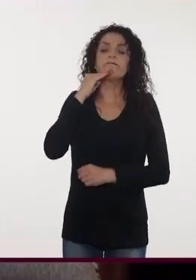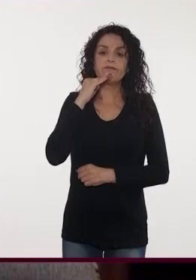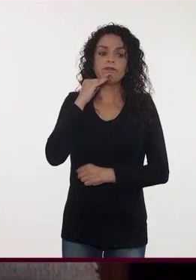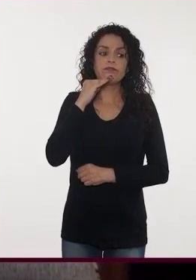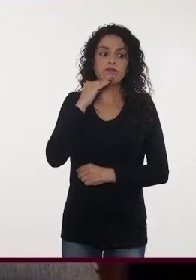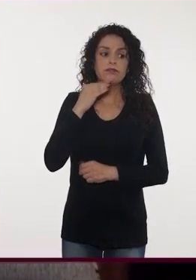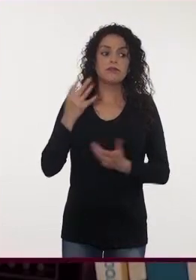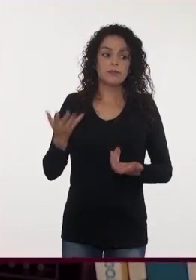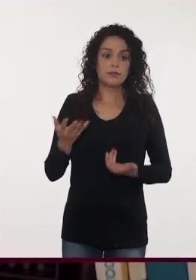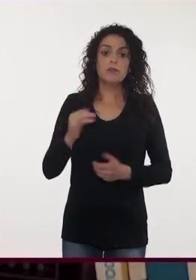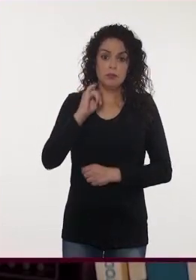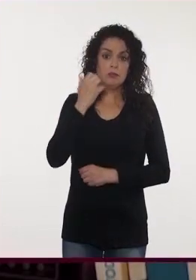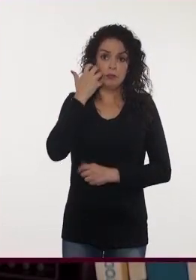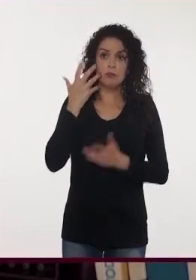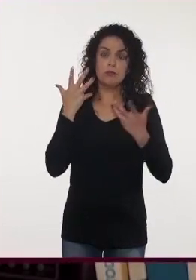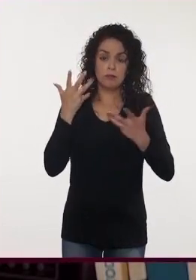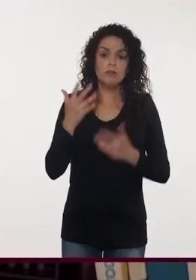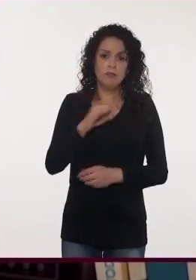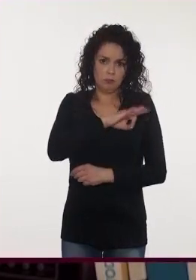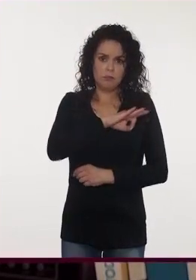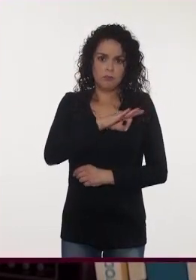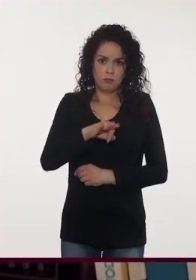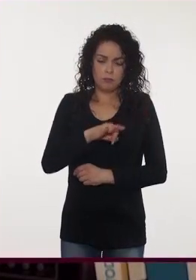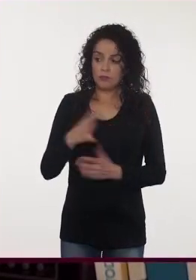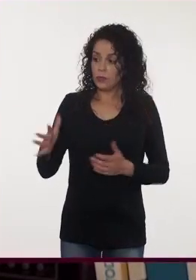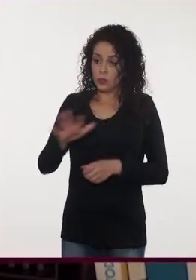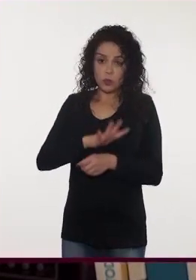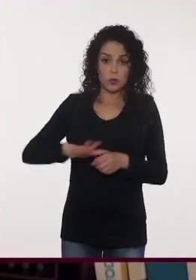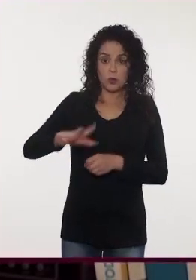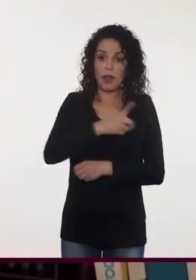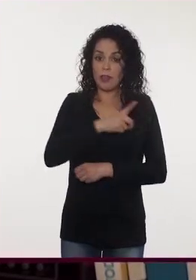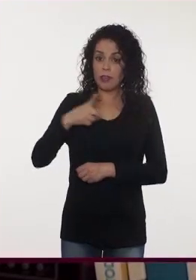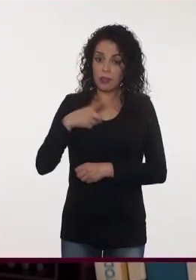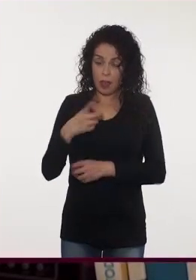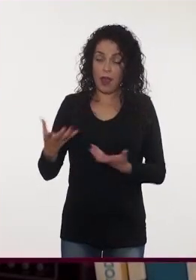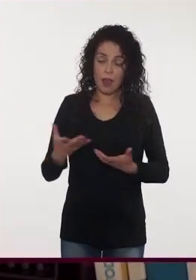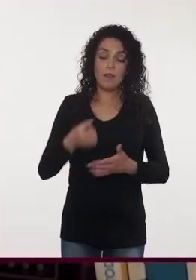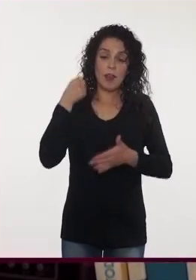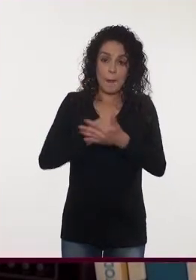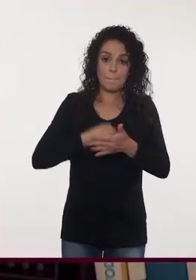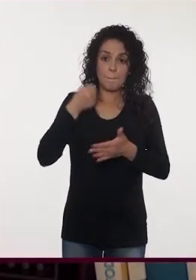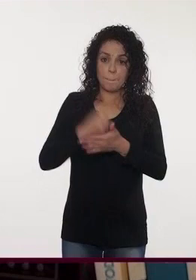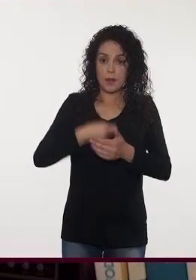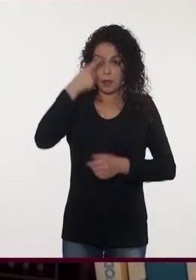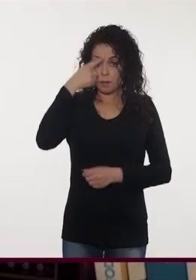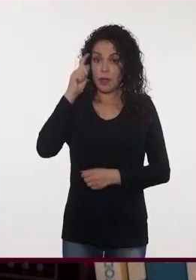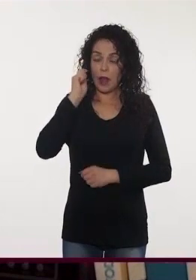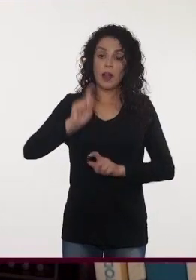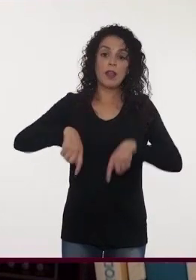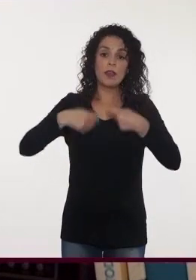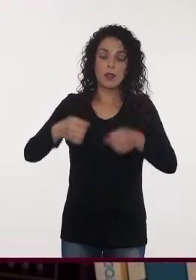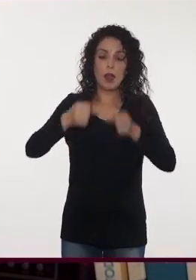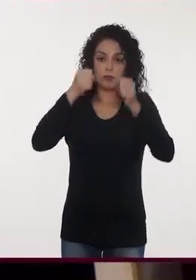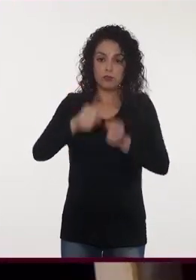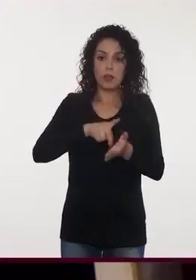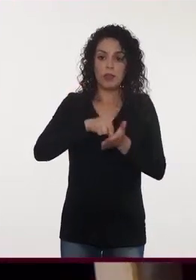y deseable. La sociedad en su conjunto debe trabajar y exigir políticas para garantizar el derecho al